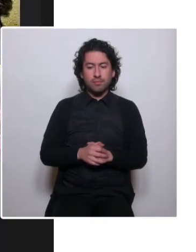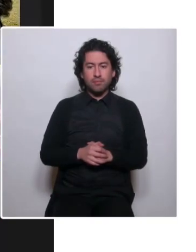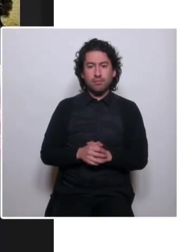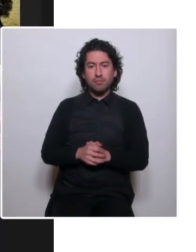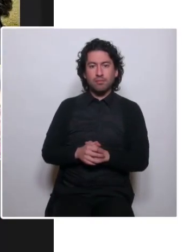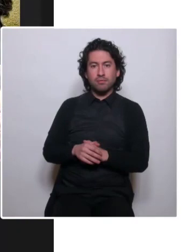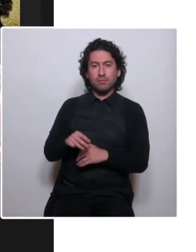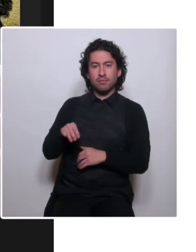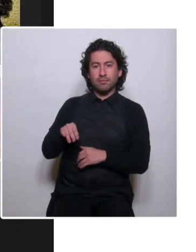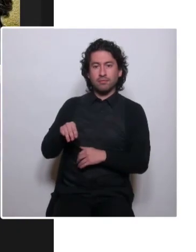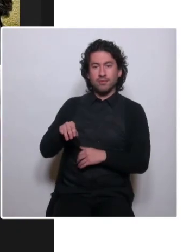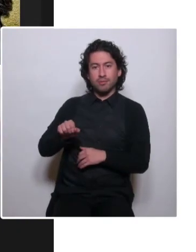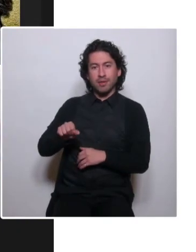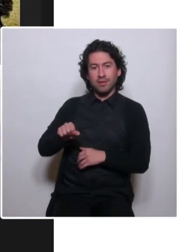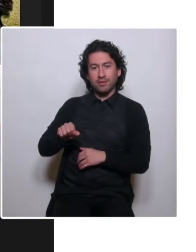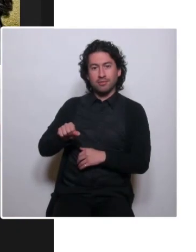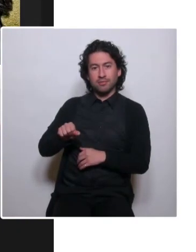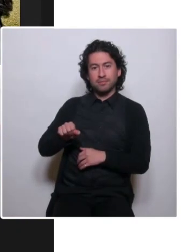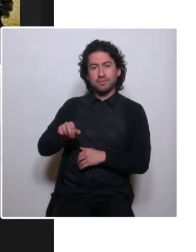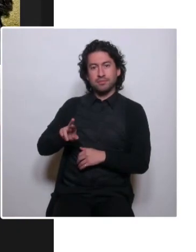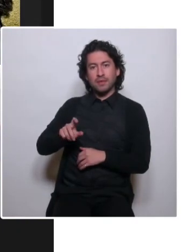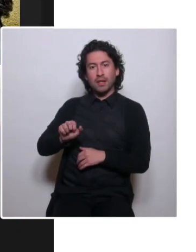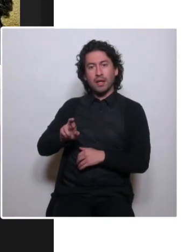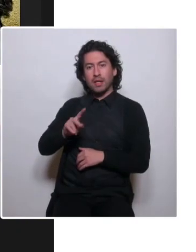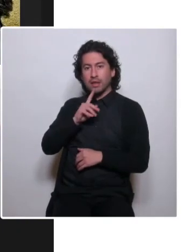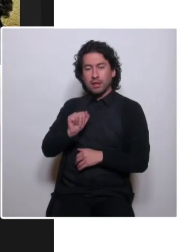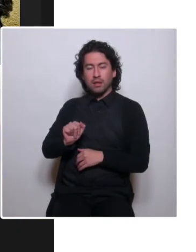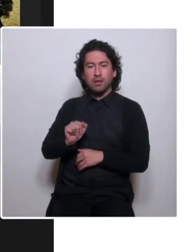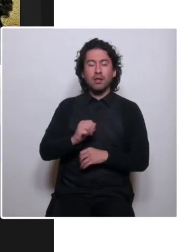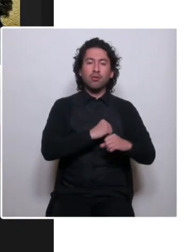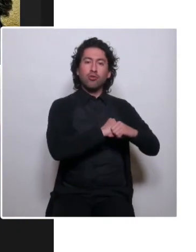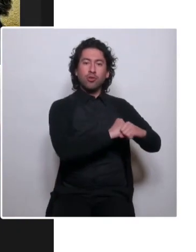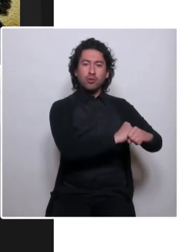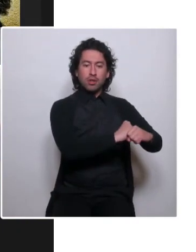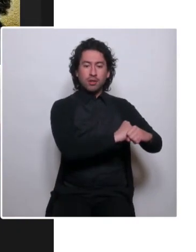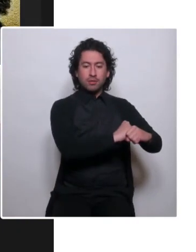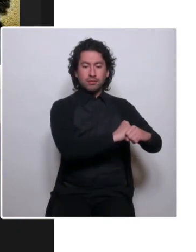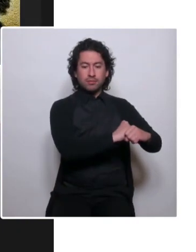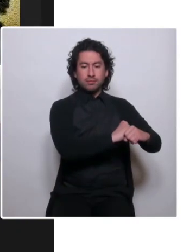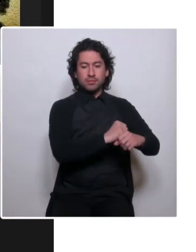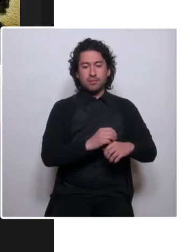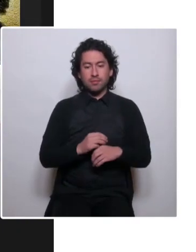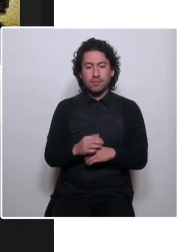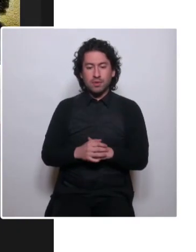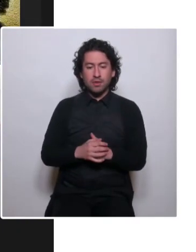Convencional Margarita Vargas. En contra, señor secretario.